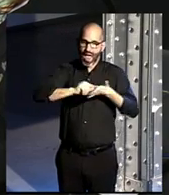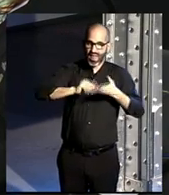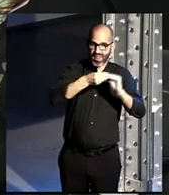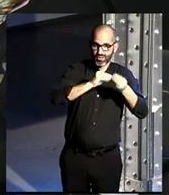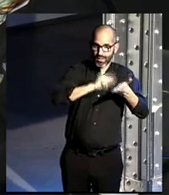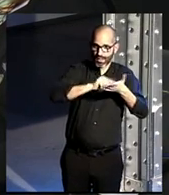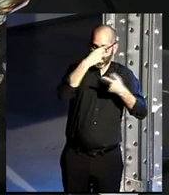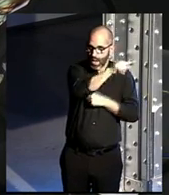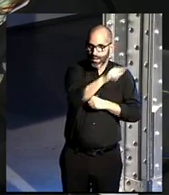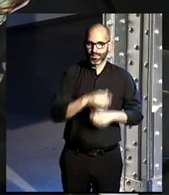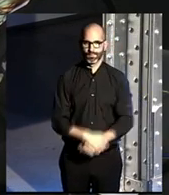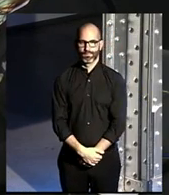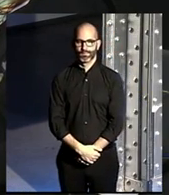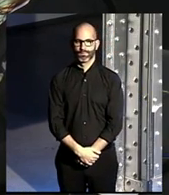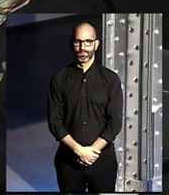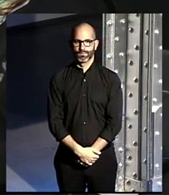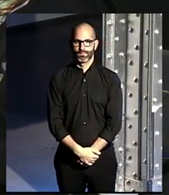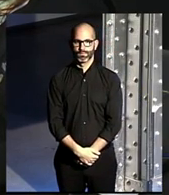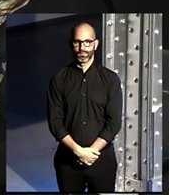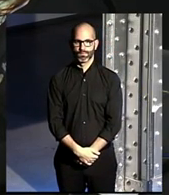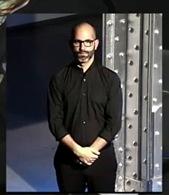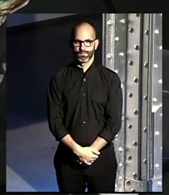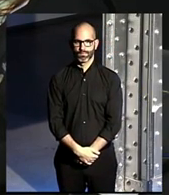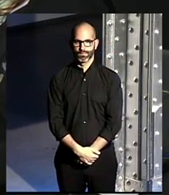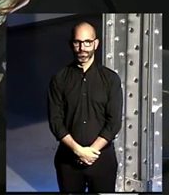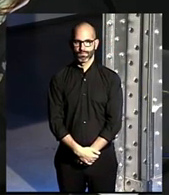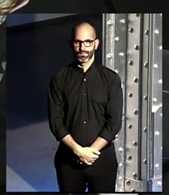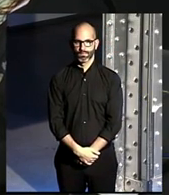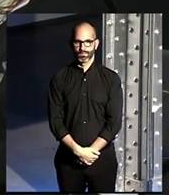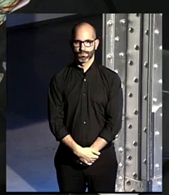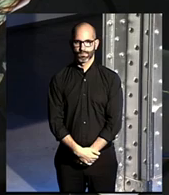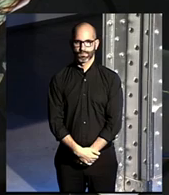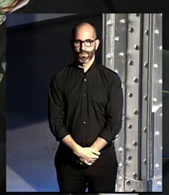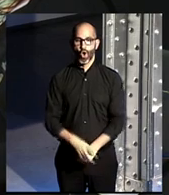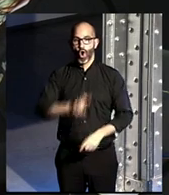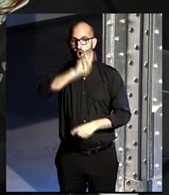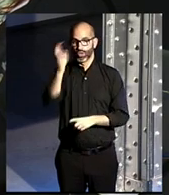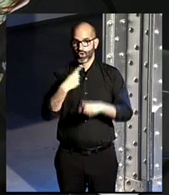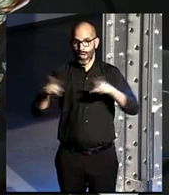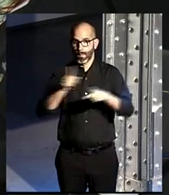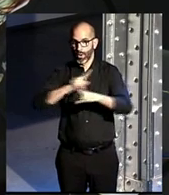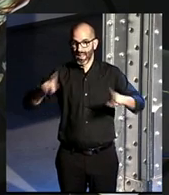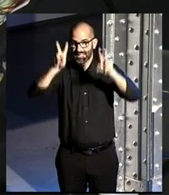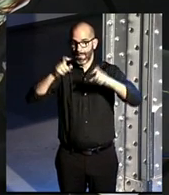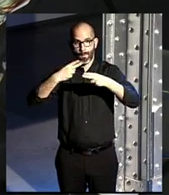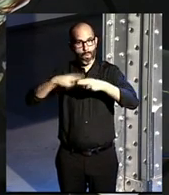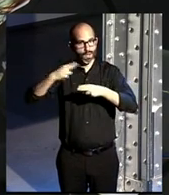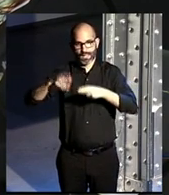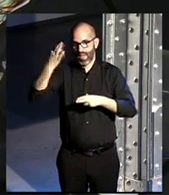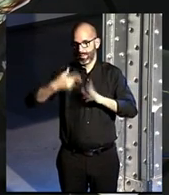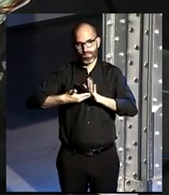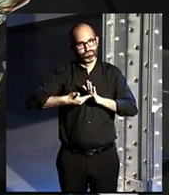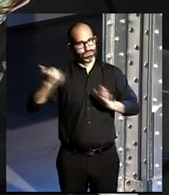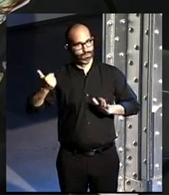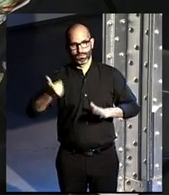thing which is forbidden is politics. Otra cosa prohibida, la política.